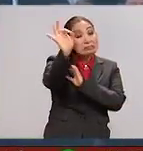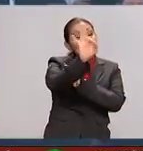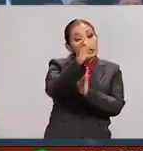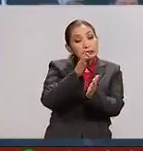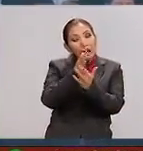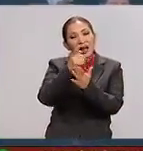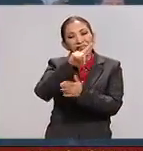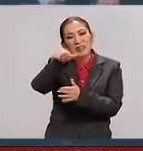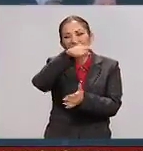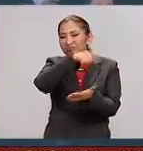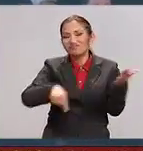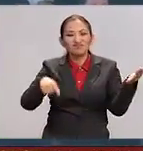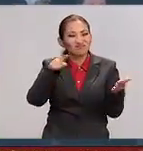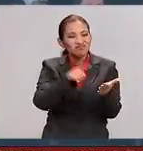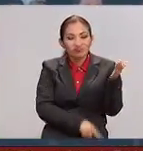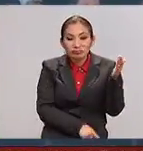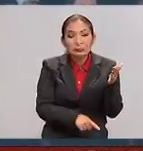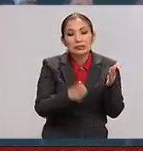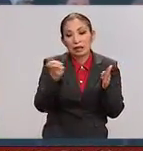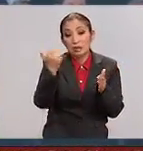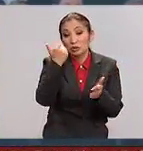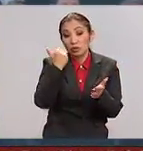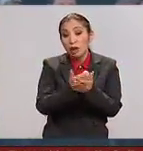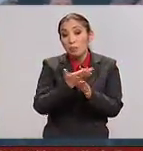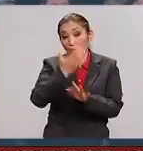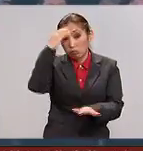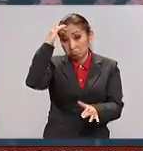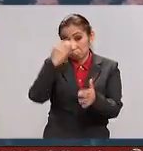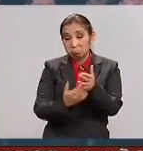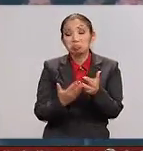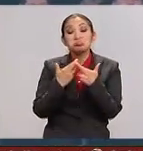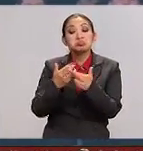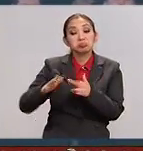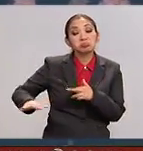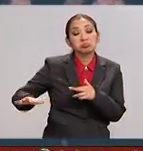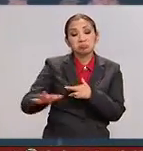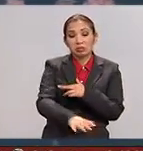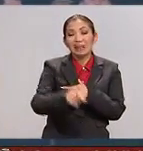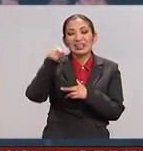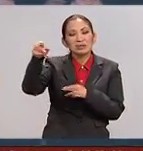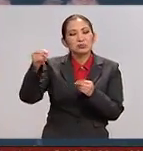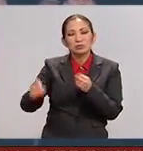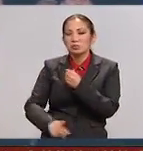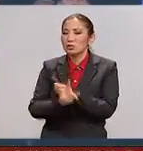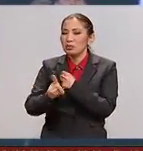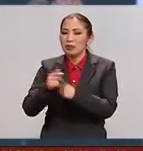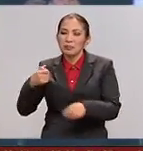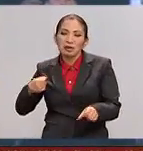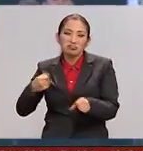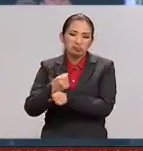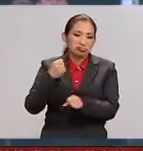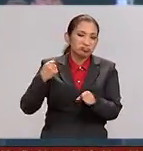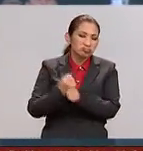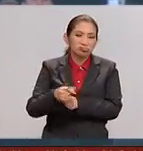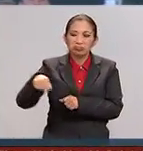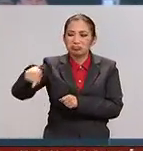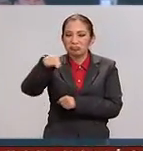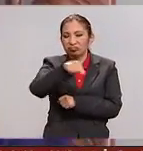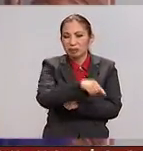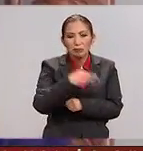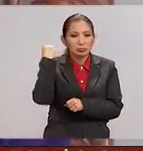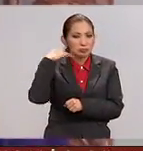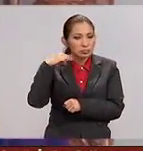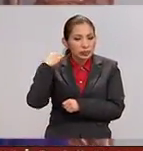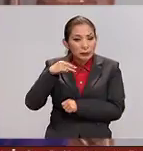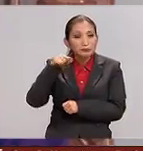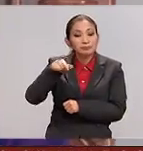y después se dijo que no, pero además es una ciudad muy católica y una ciudad lacerada por muchas situaciones en este tiempo, ¿no? Ayer lo que